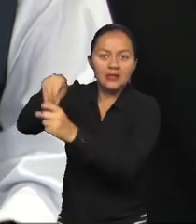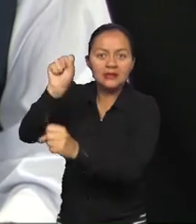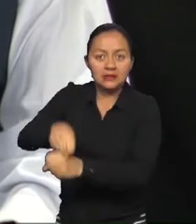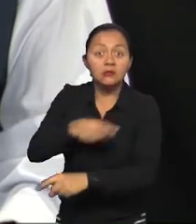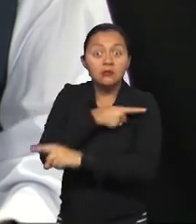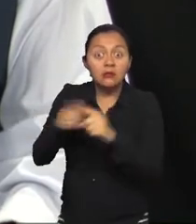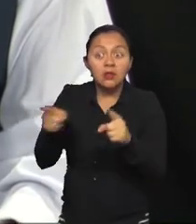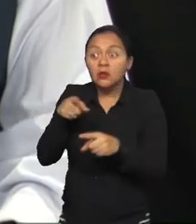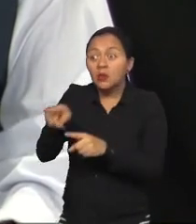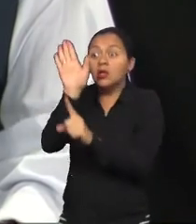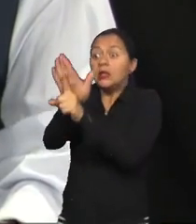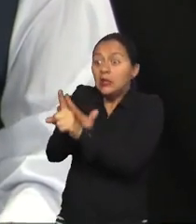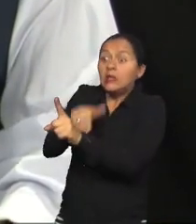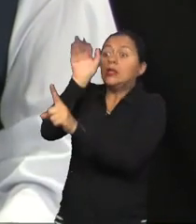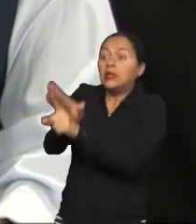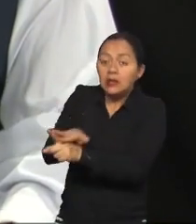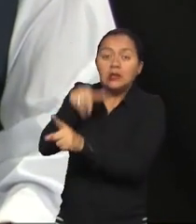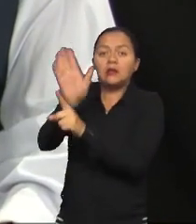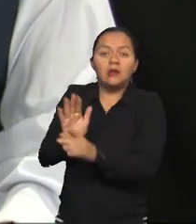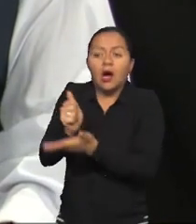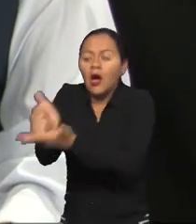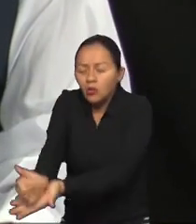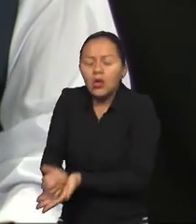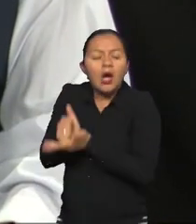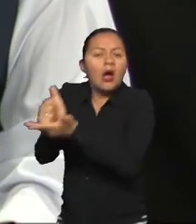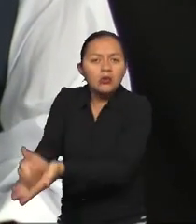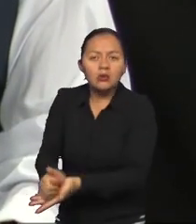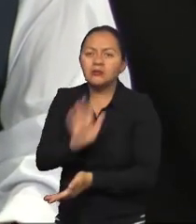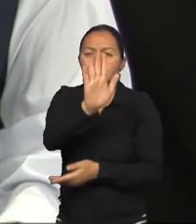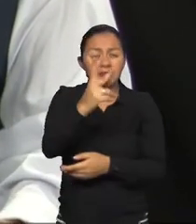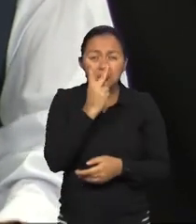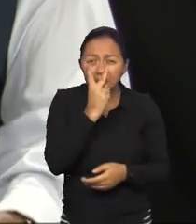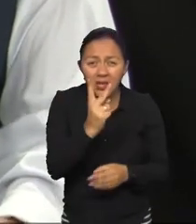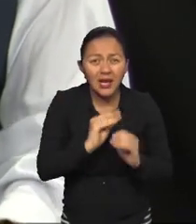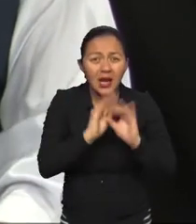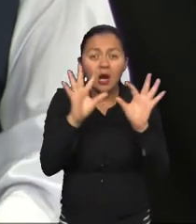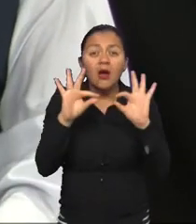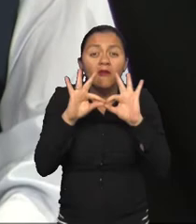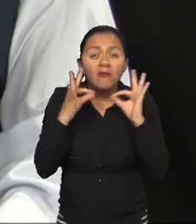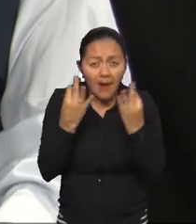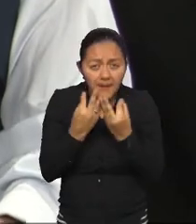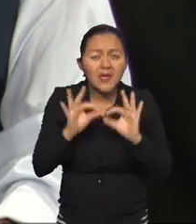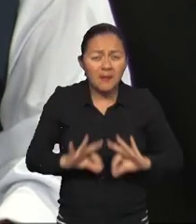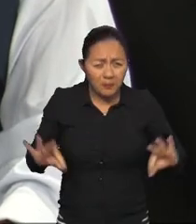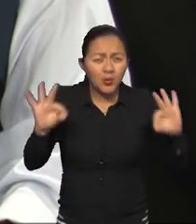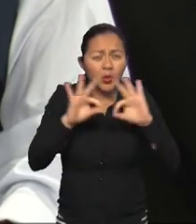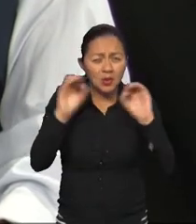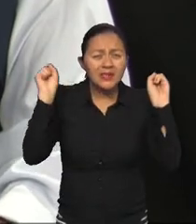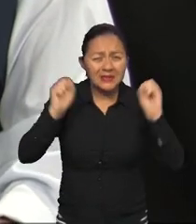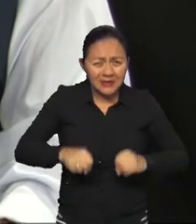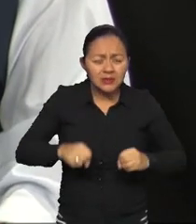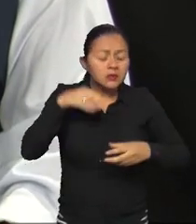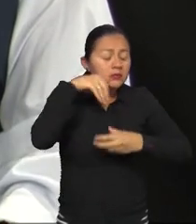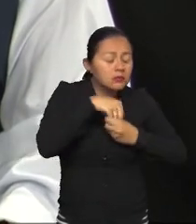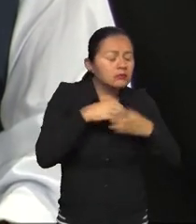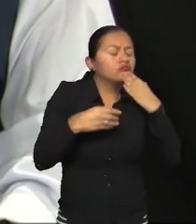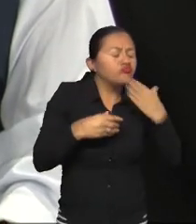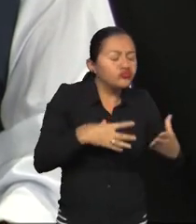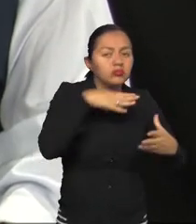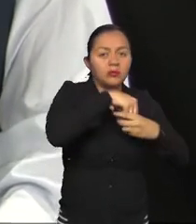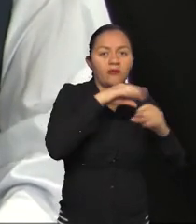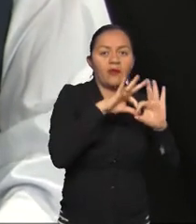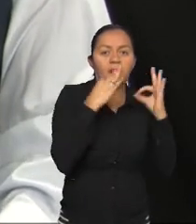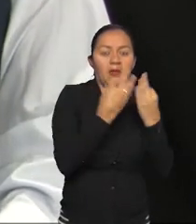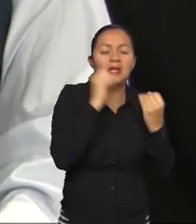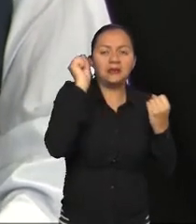gente importante y referente. Curiosamente, la familia es un espacio muy importante donde ocurre todo lo bueno.